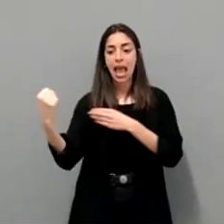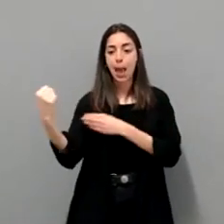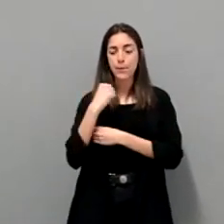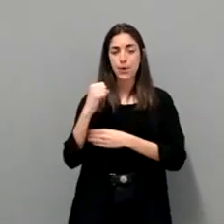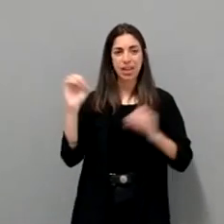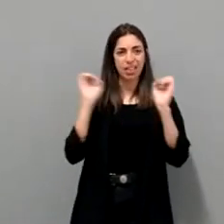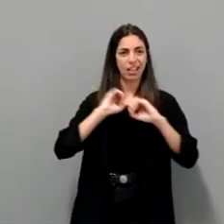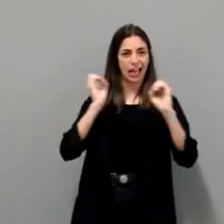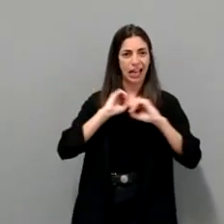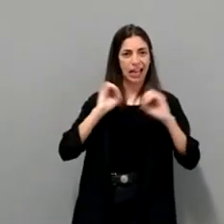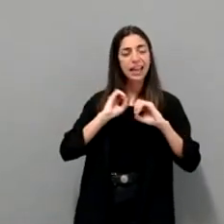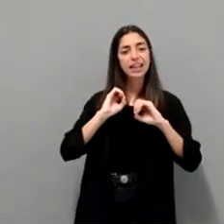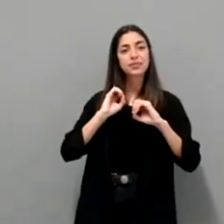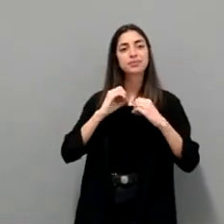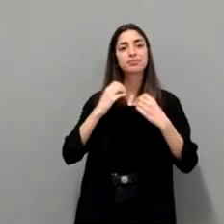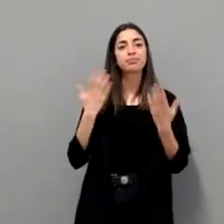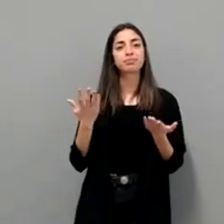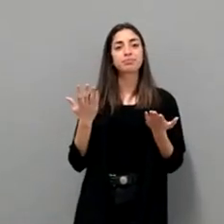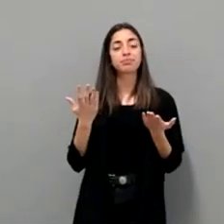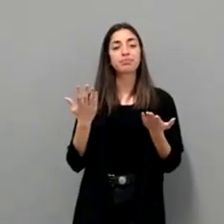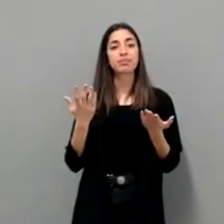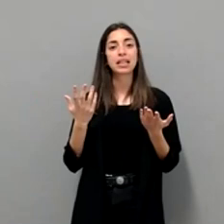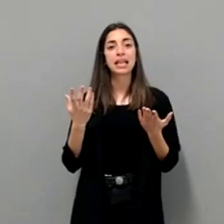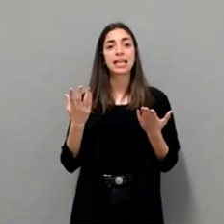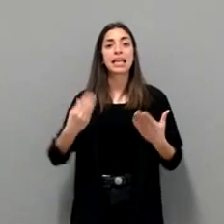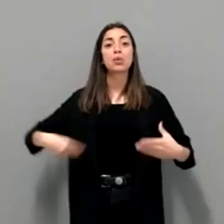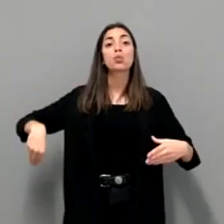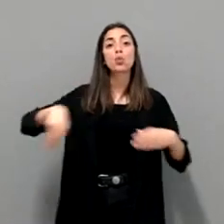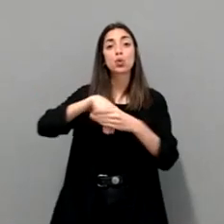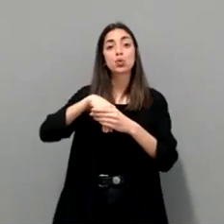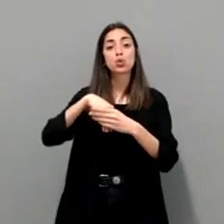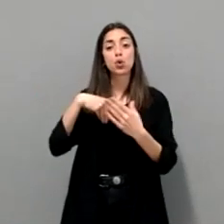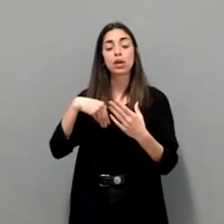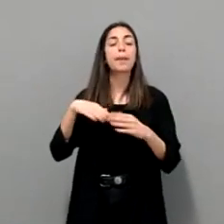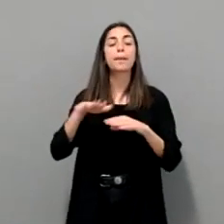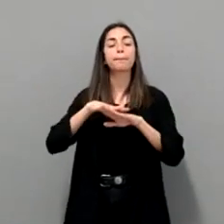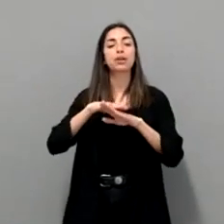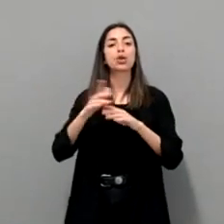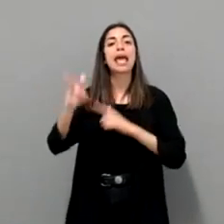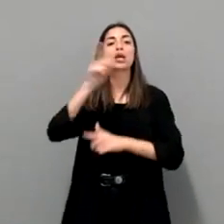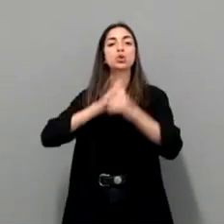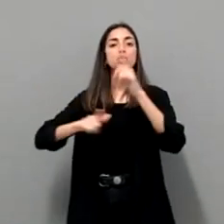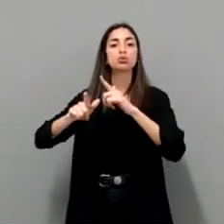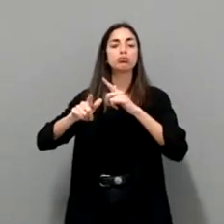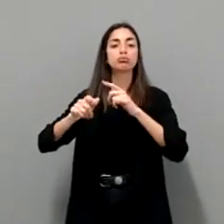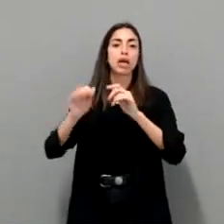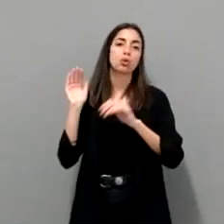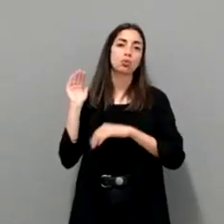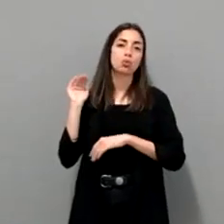partes intervinientes fue en la excursión que se propuso como viaje de fin de curso en cuarto de la